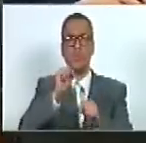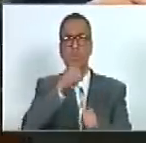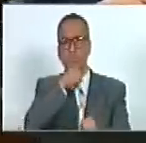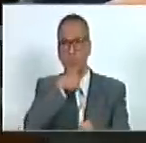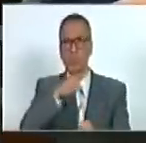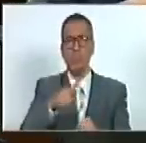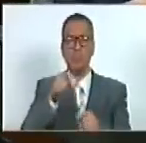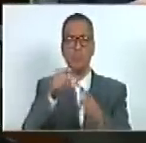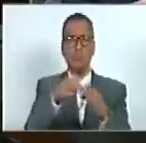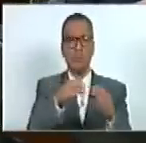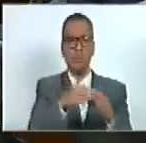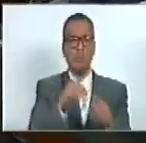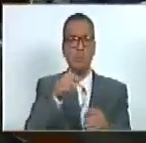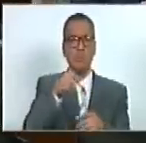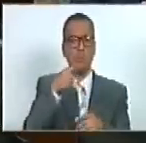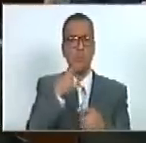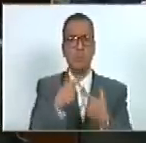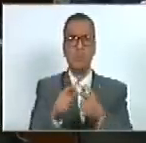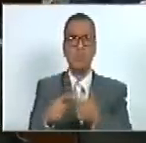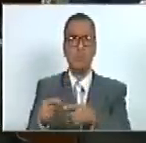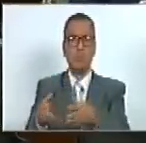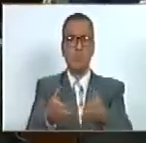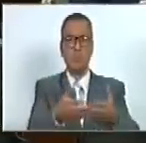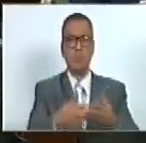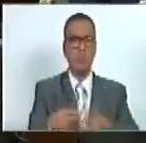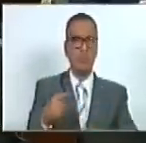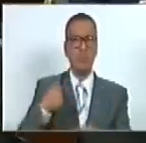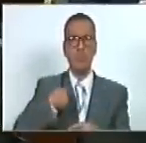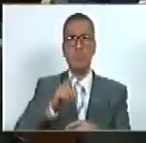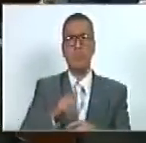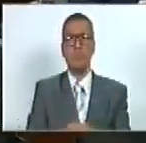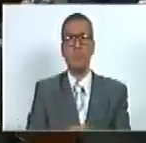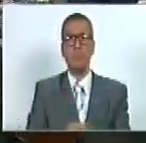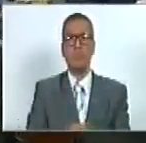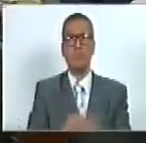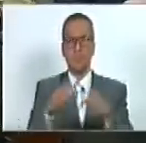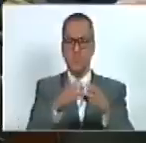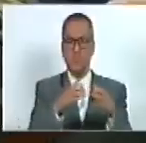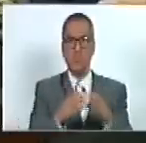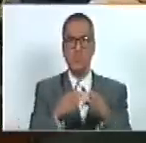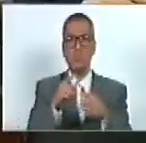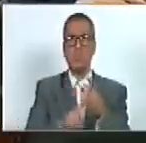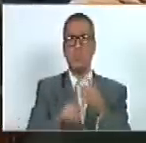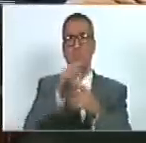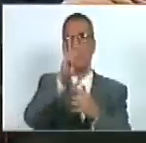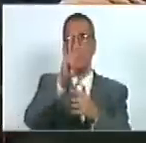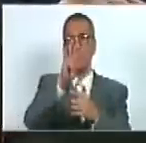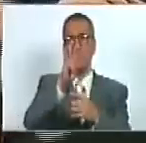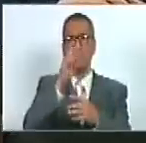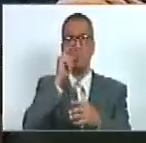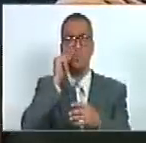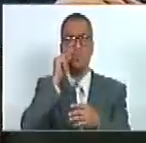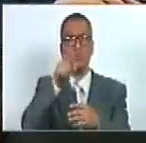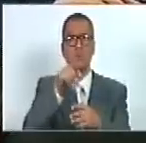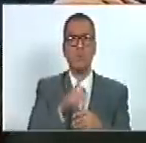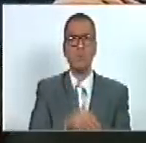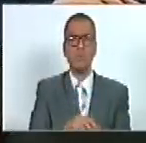y pensionados, para repartírselos, por cierto, entre un grupete de 4 señores y sus